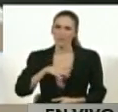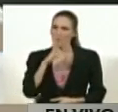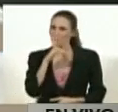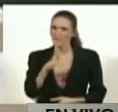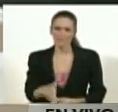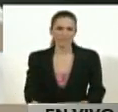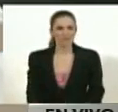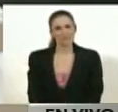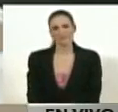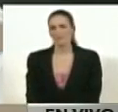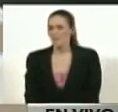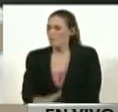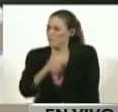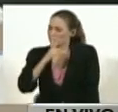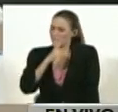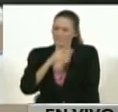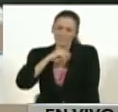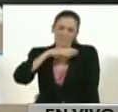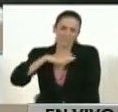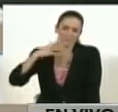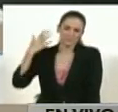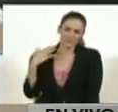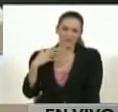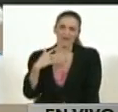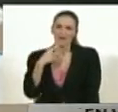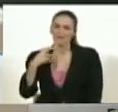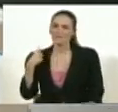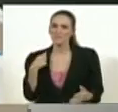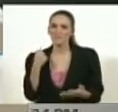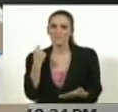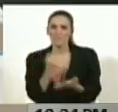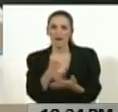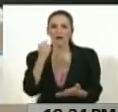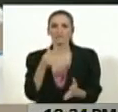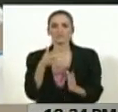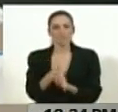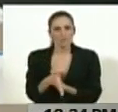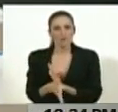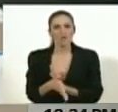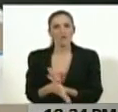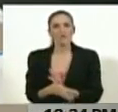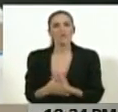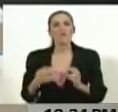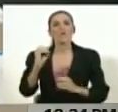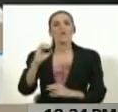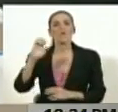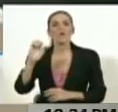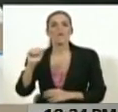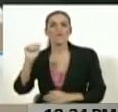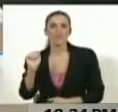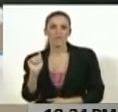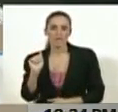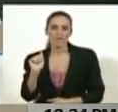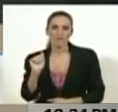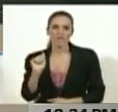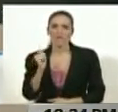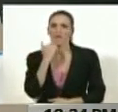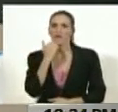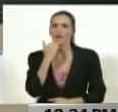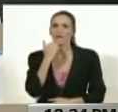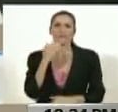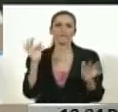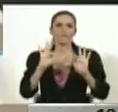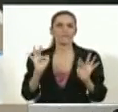Trágica Terrible y oscura que ha marcado la acción de la organización de los Estados Americanos es un un